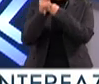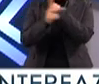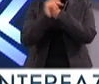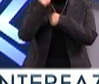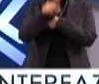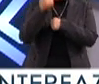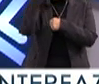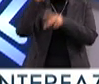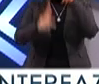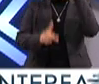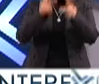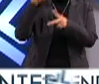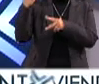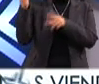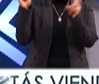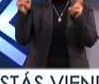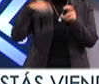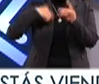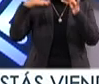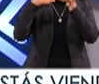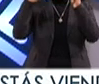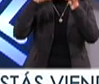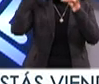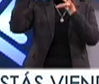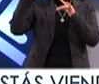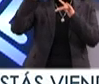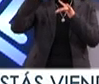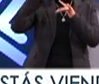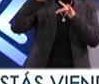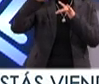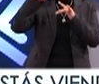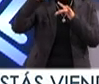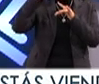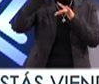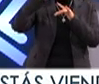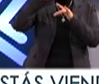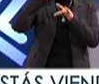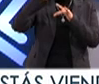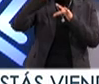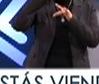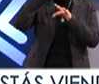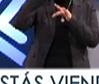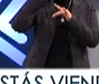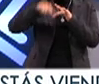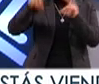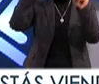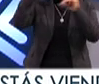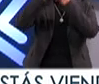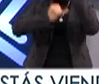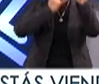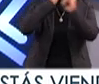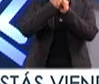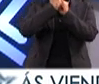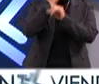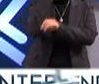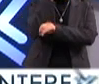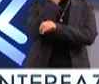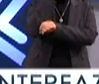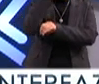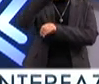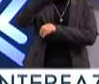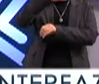Y precisamente para platicar sobre ello hoy nos enlazamos con Daniel González, él es beneficiario del programa de movilidad internacional estudiantil